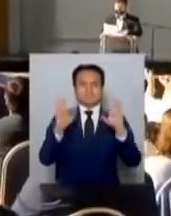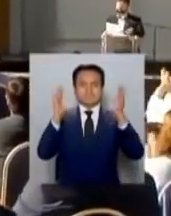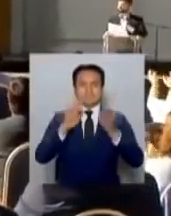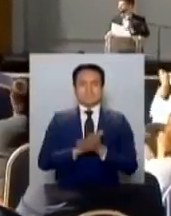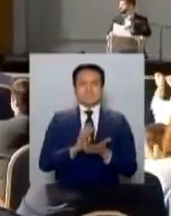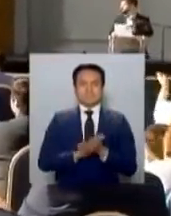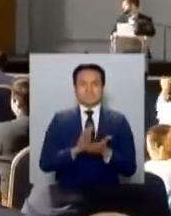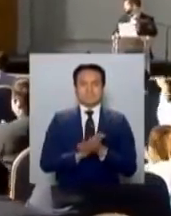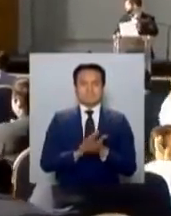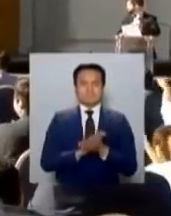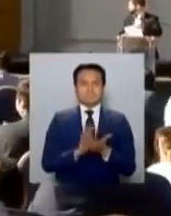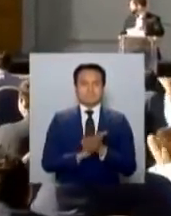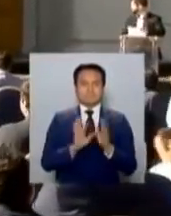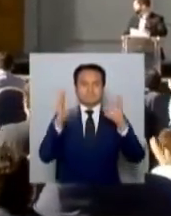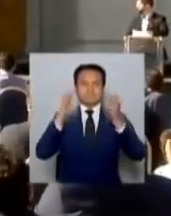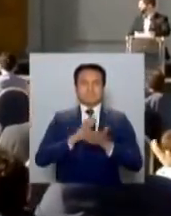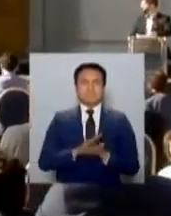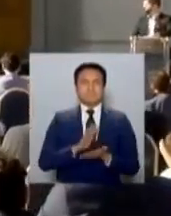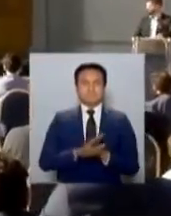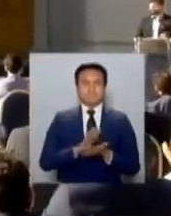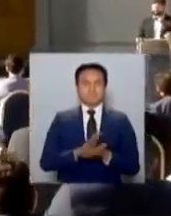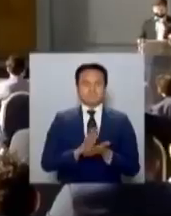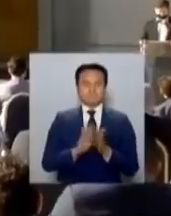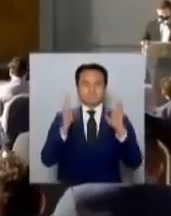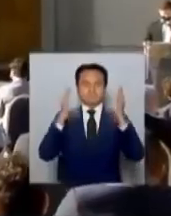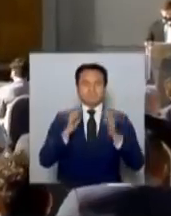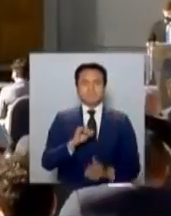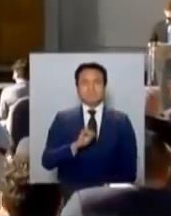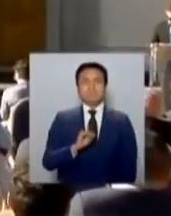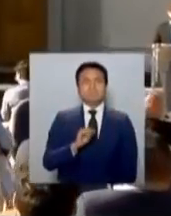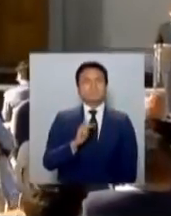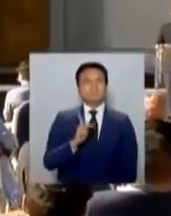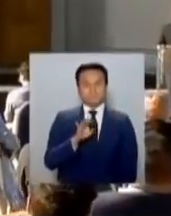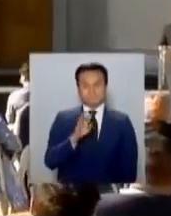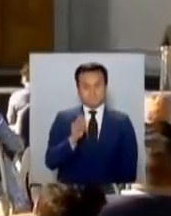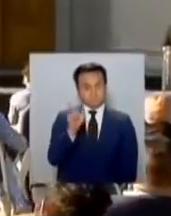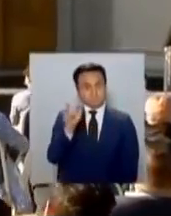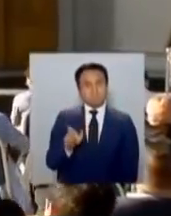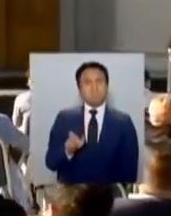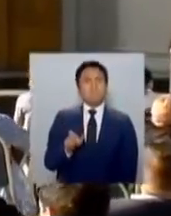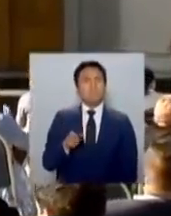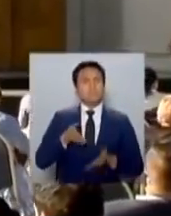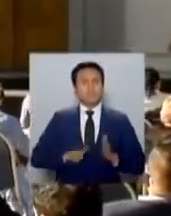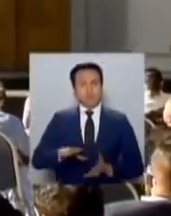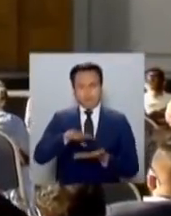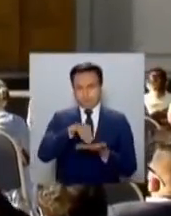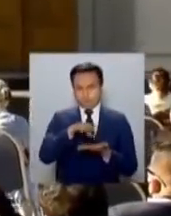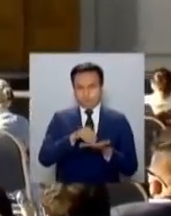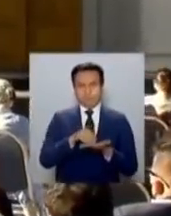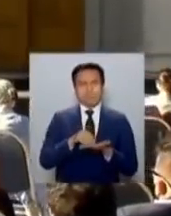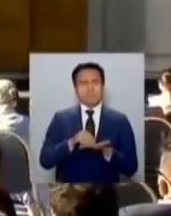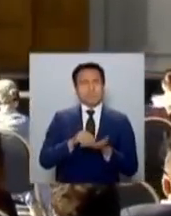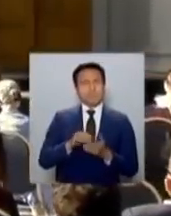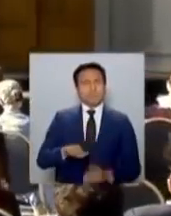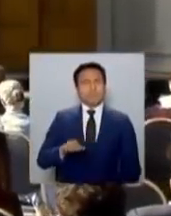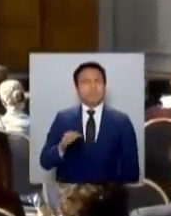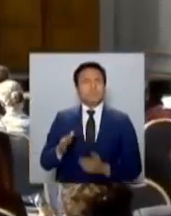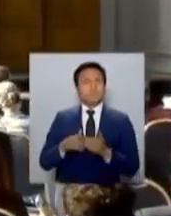abordar, también el conflicto de la Araucanía, y también dijo que, a ver, llamó a que no se realizaran más manifestaciones en Plaza